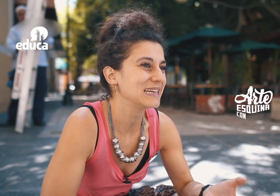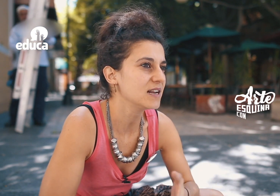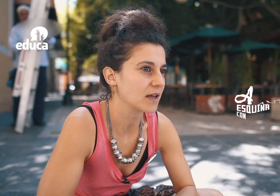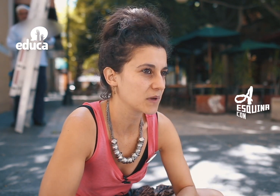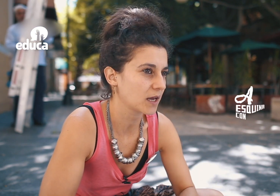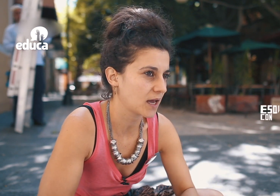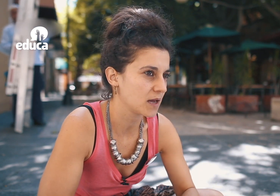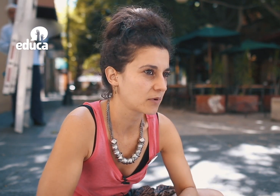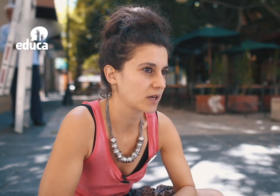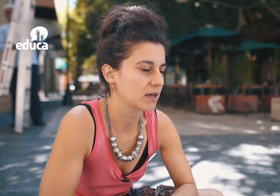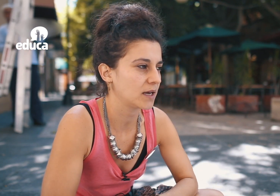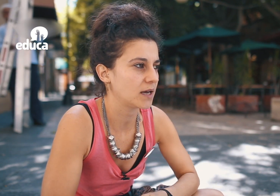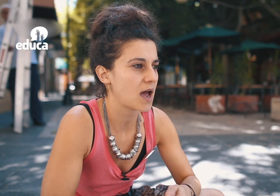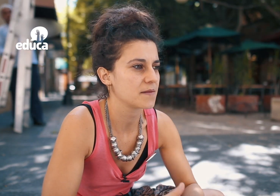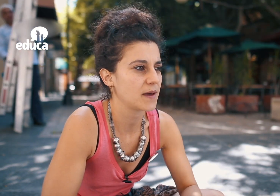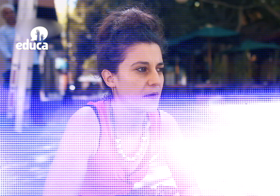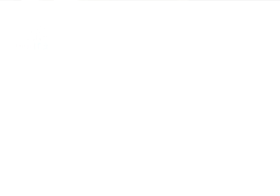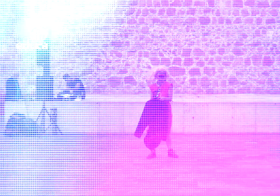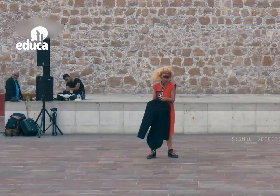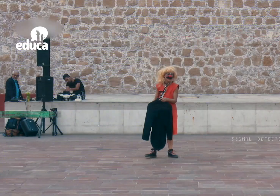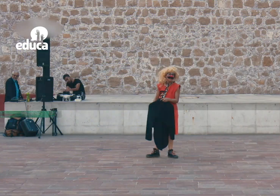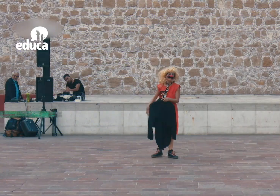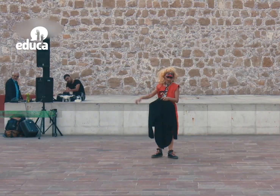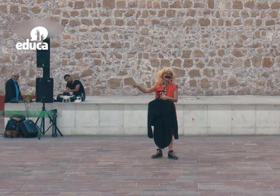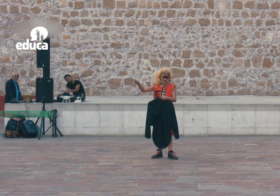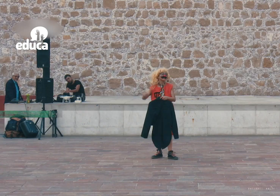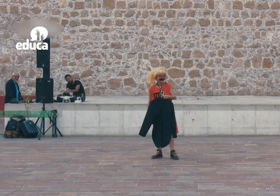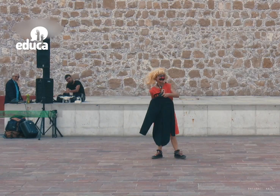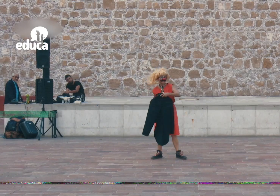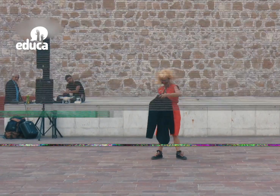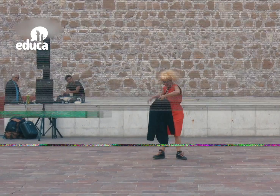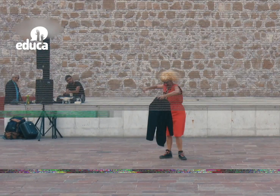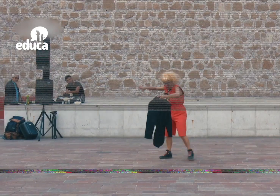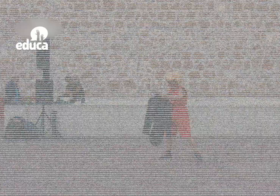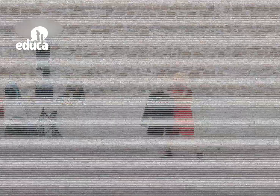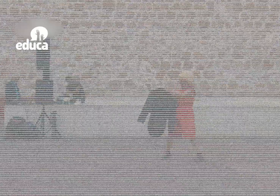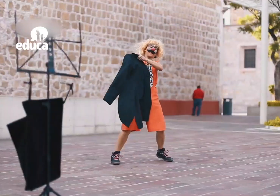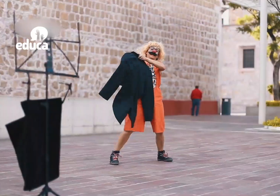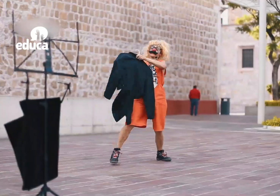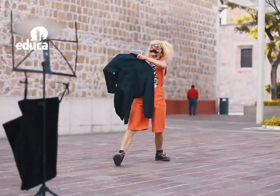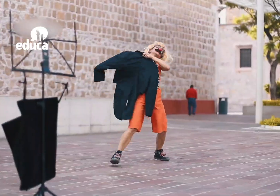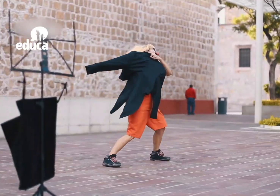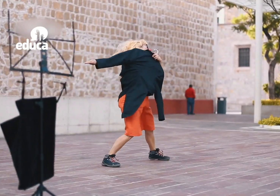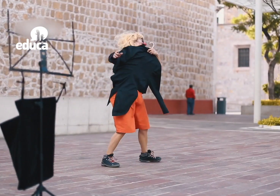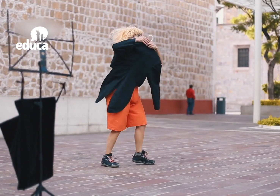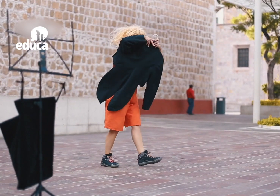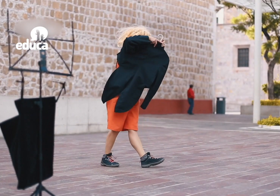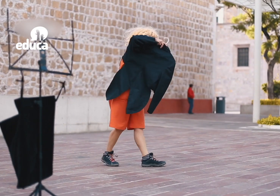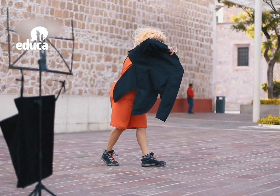poco material también que hay, porque es verdad que no hay tanto desarrollo en cuanto al clown,